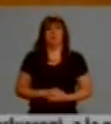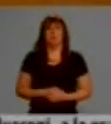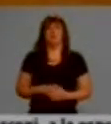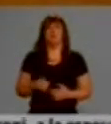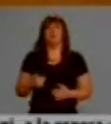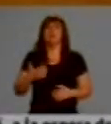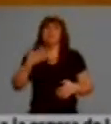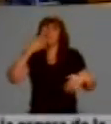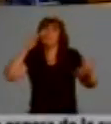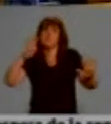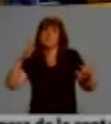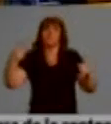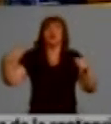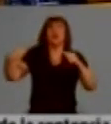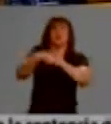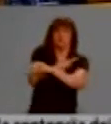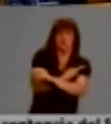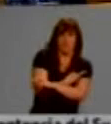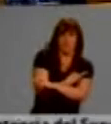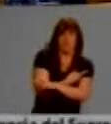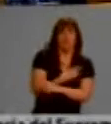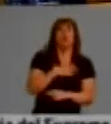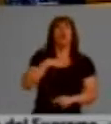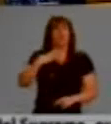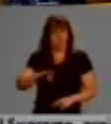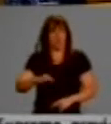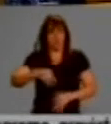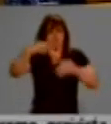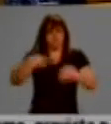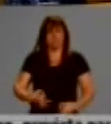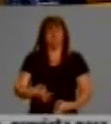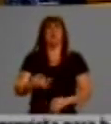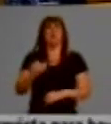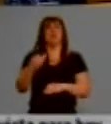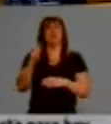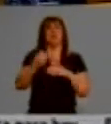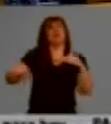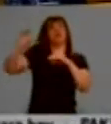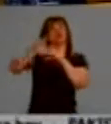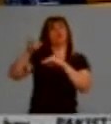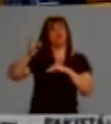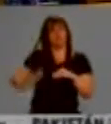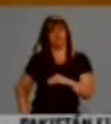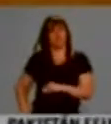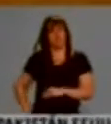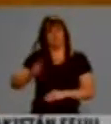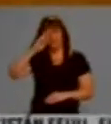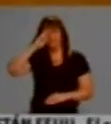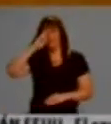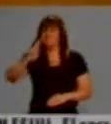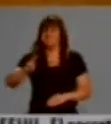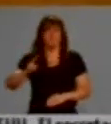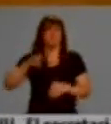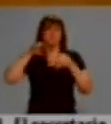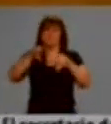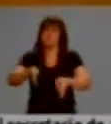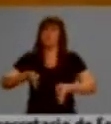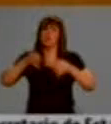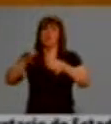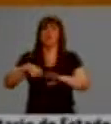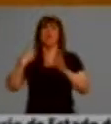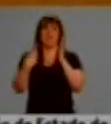Caso contrario, ¿puede afirmar que los sobresueldos respetaron en todo momento la ley